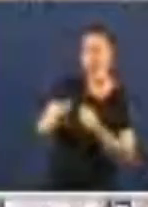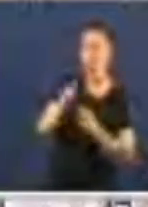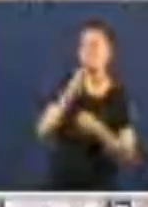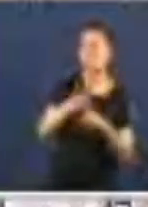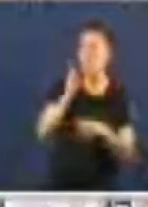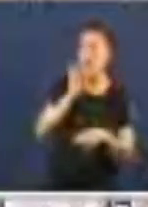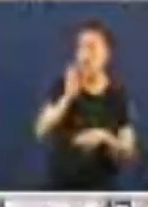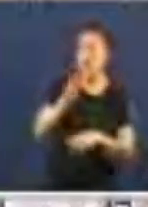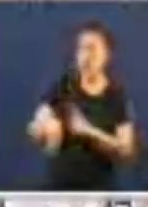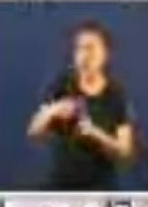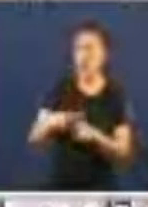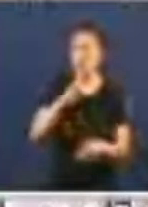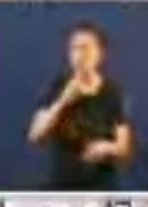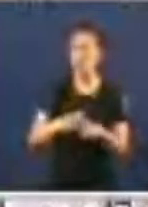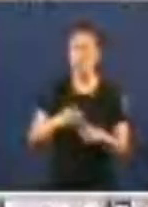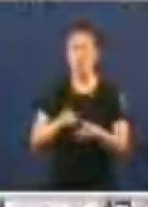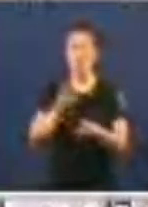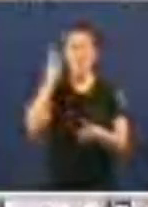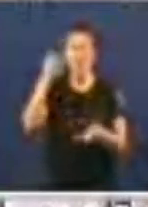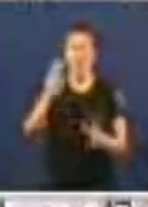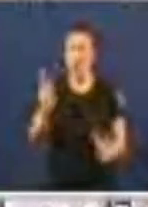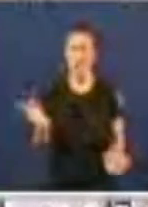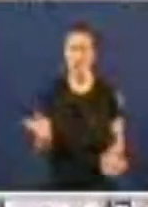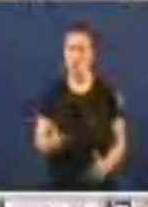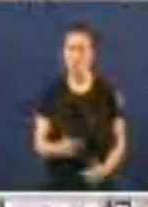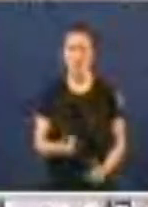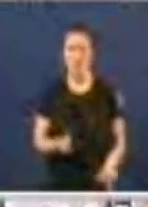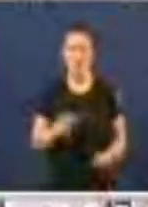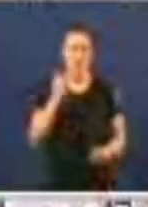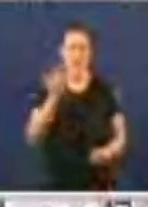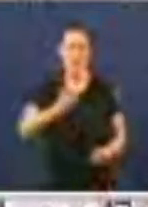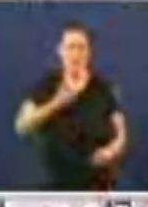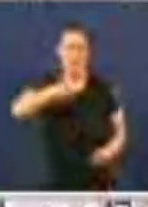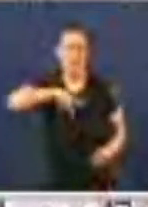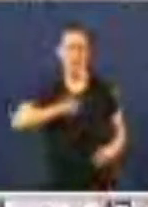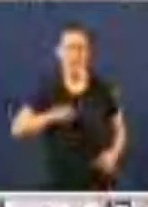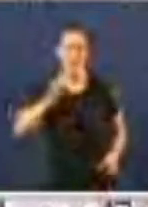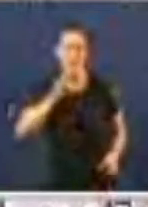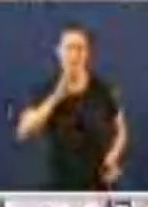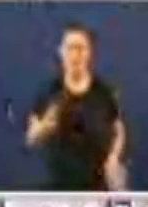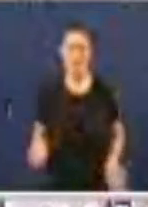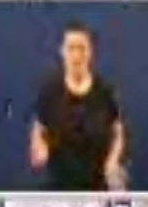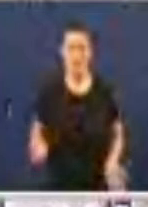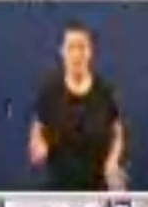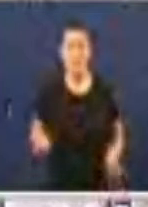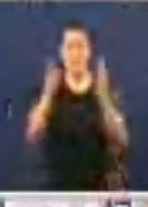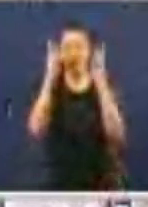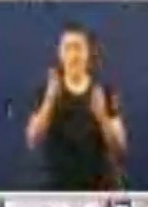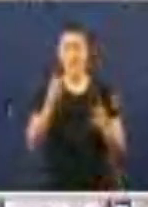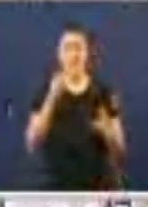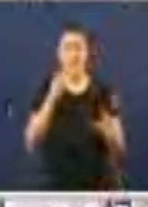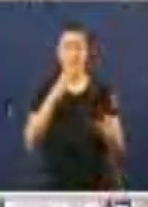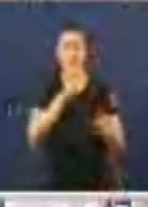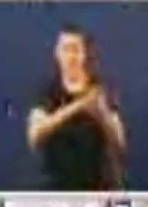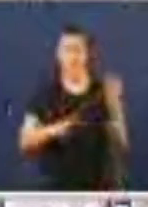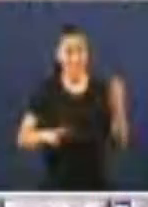sería un auténtico atropello á democracia e á dignidade do noso país. Por respeto a este país, pídolle